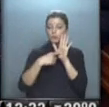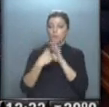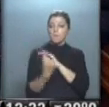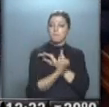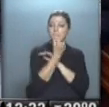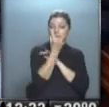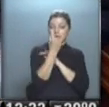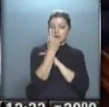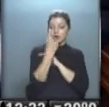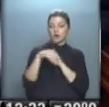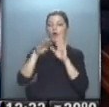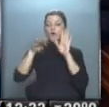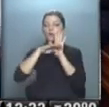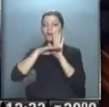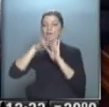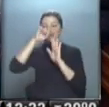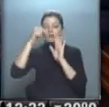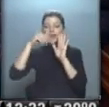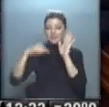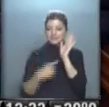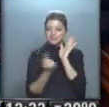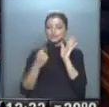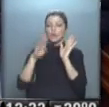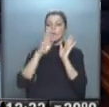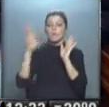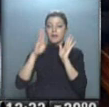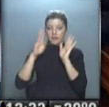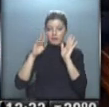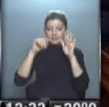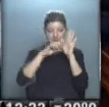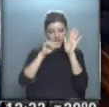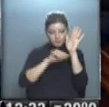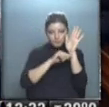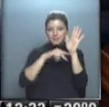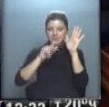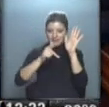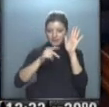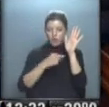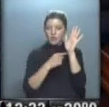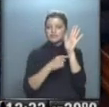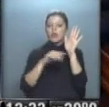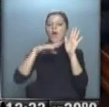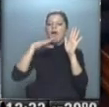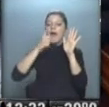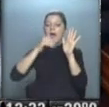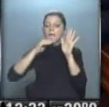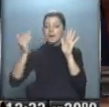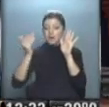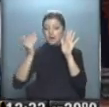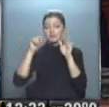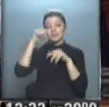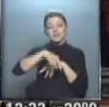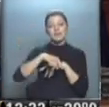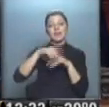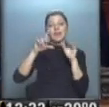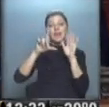nacional, inciso B, y punto tercero, incisos A y B de la ley 26.522. Esta